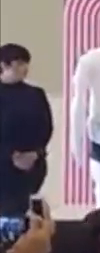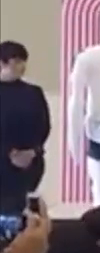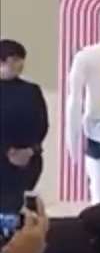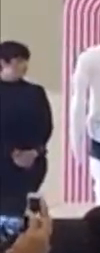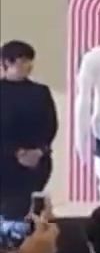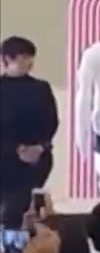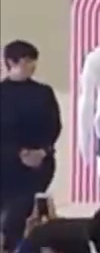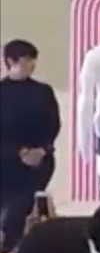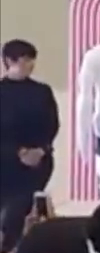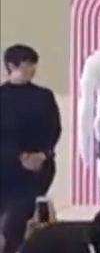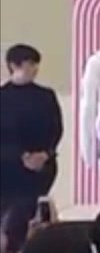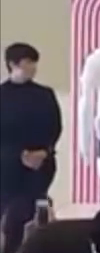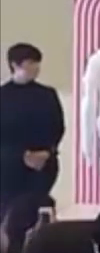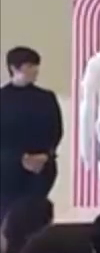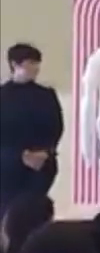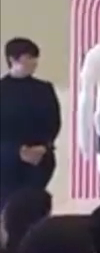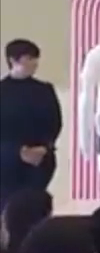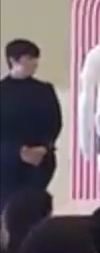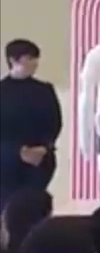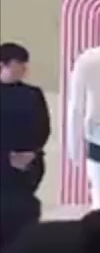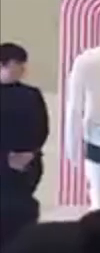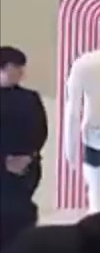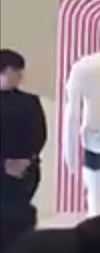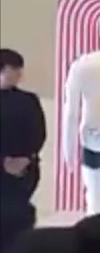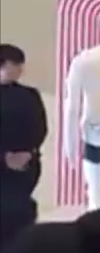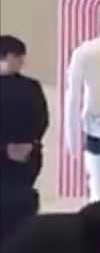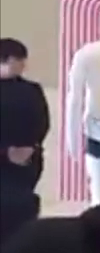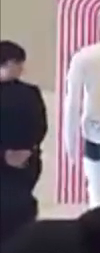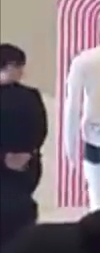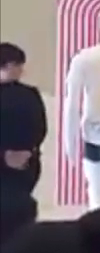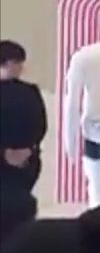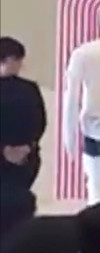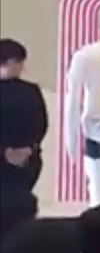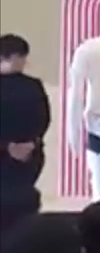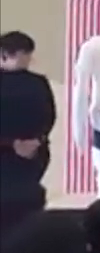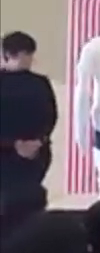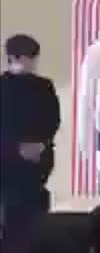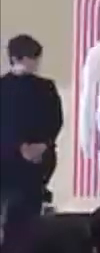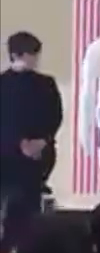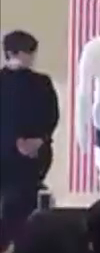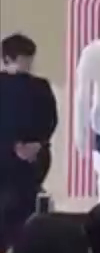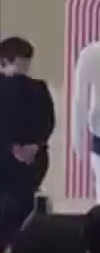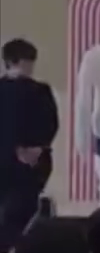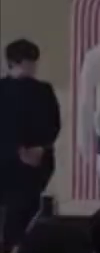carrera es de color blanco con la letra 'o' y con ella se cierra la palabra méxico/notimex